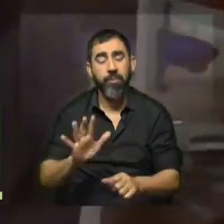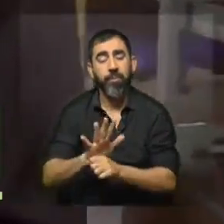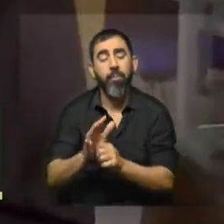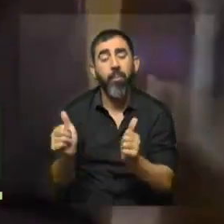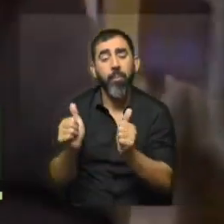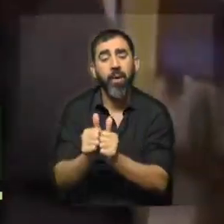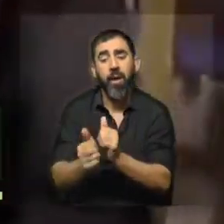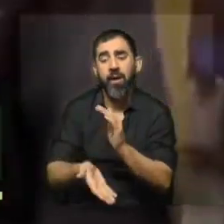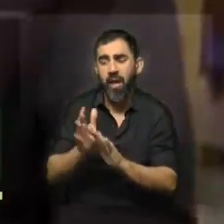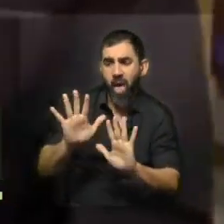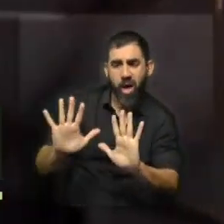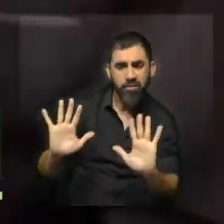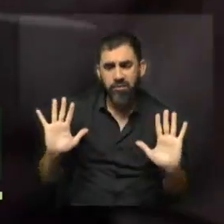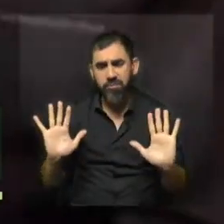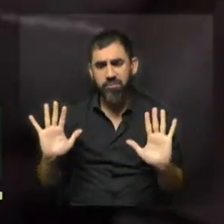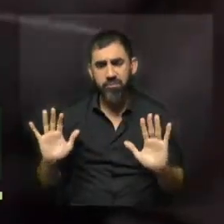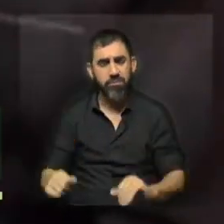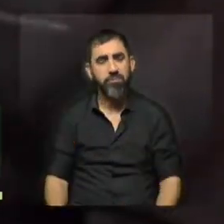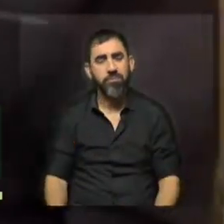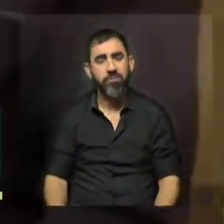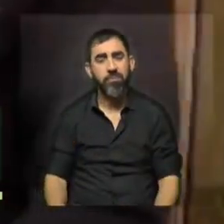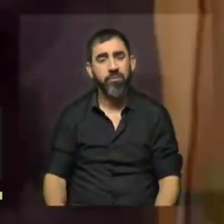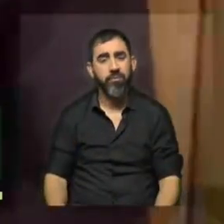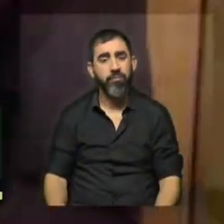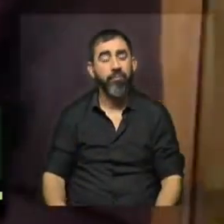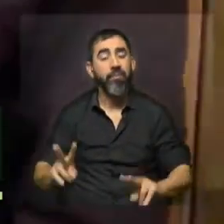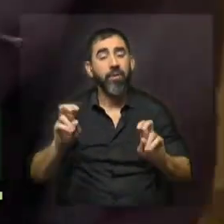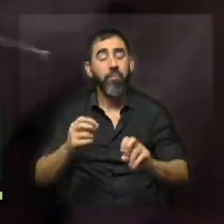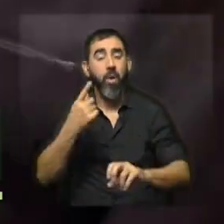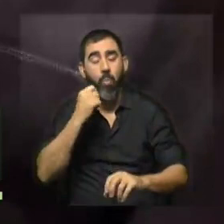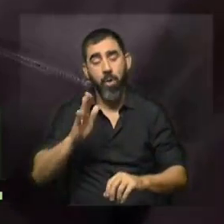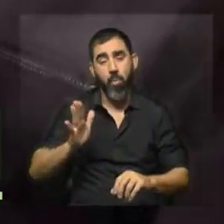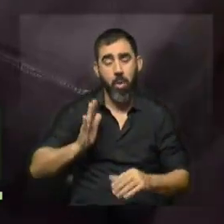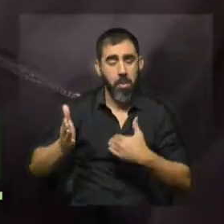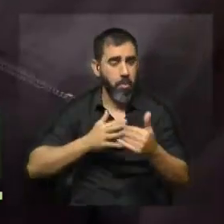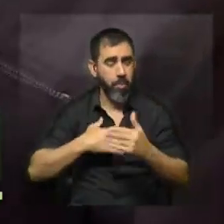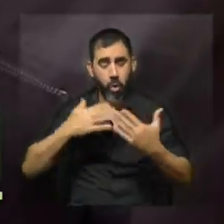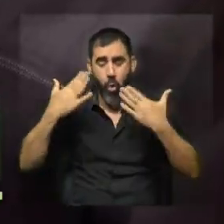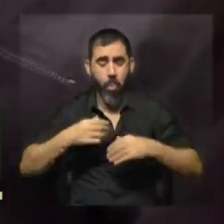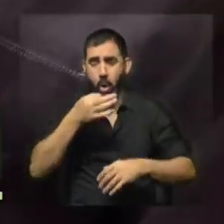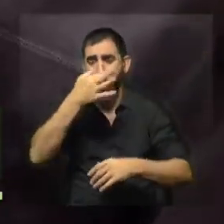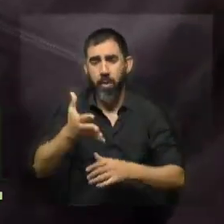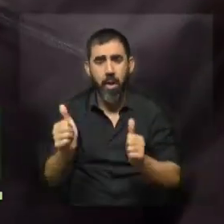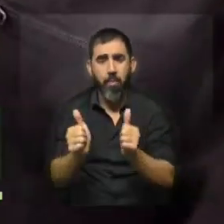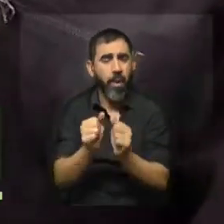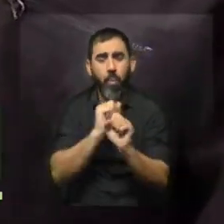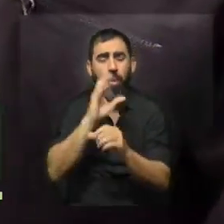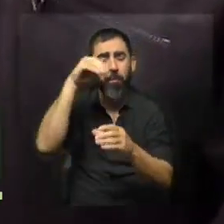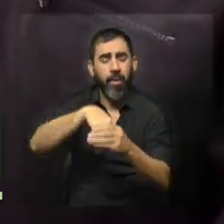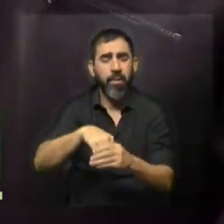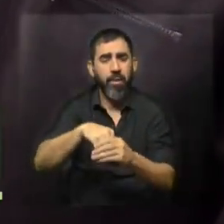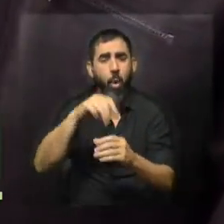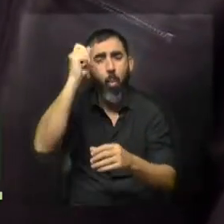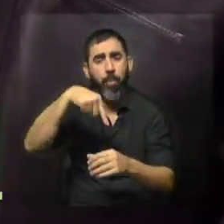dice, vas a salir así, esas cosas, y eso es tema de, o sea, chico, vos te puedes vestir como quieras, tu pareja no tiene por qué decirte,